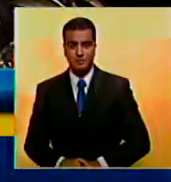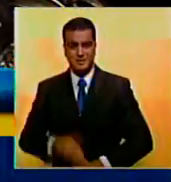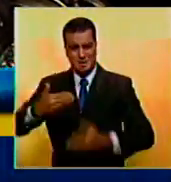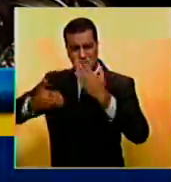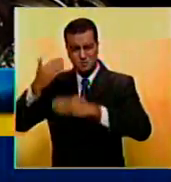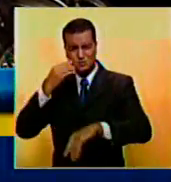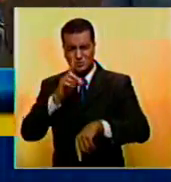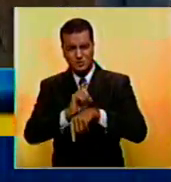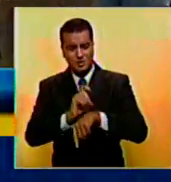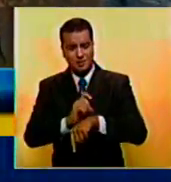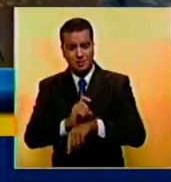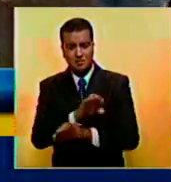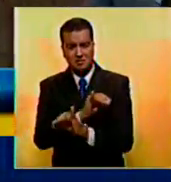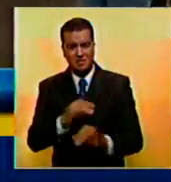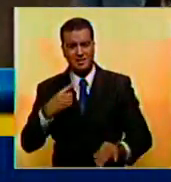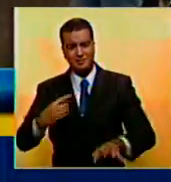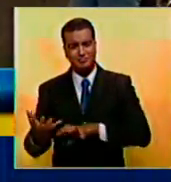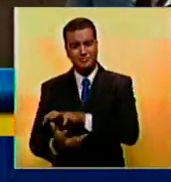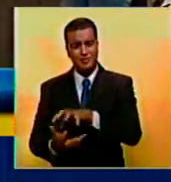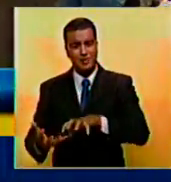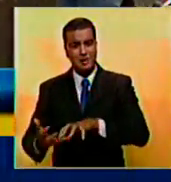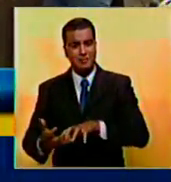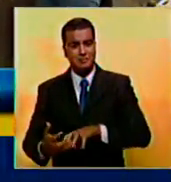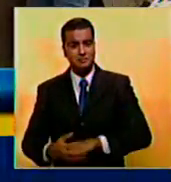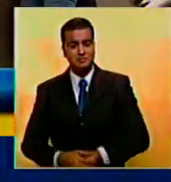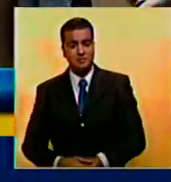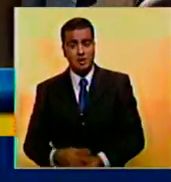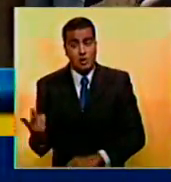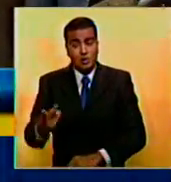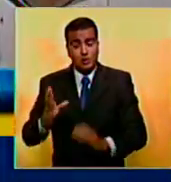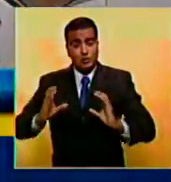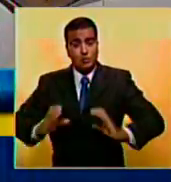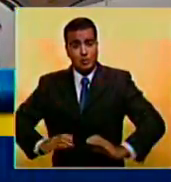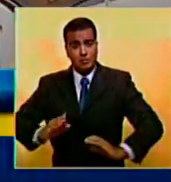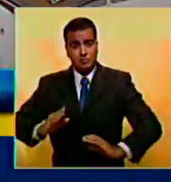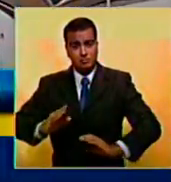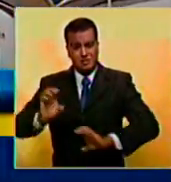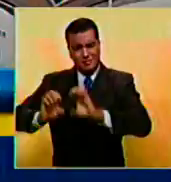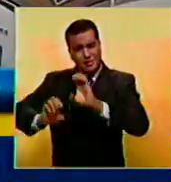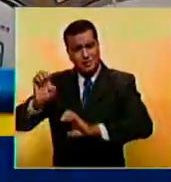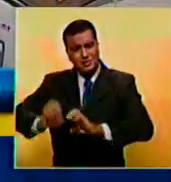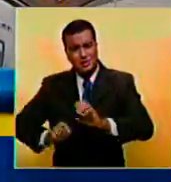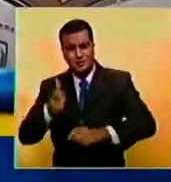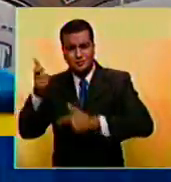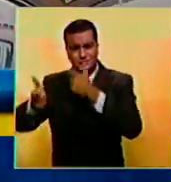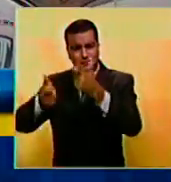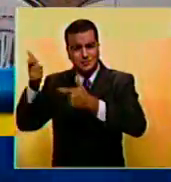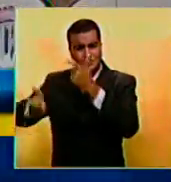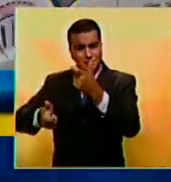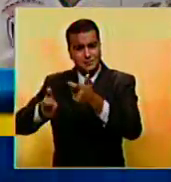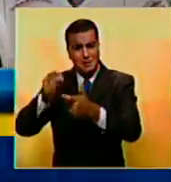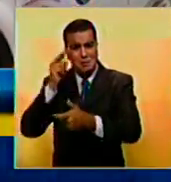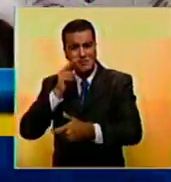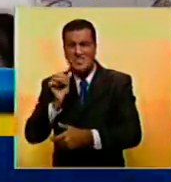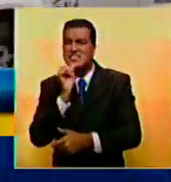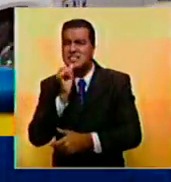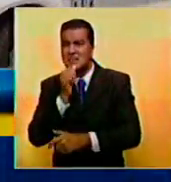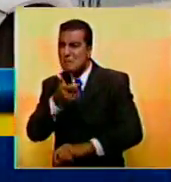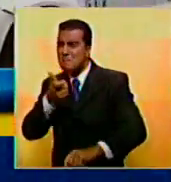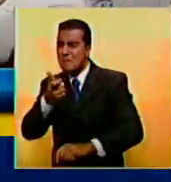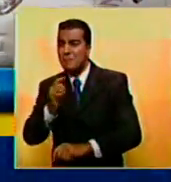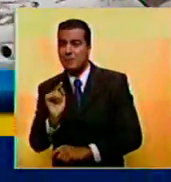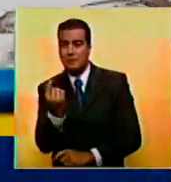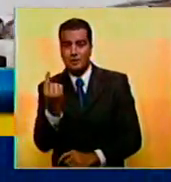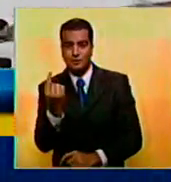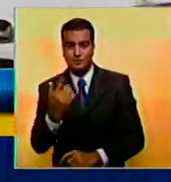hace algún tiempo habían tenido problemas conyugales ambos cuerpos serán sometidos a pruebas de trazas de disparos para confirmar quién accionó el arma